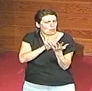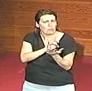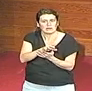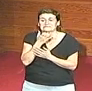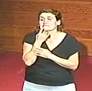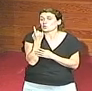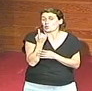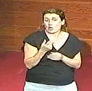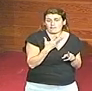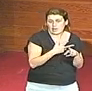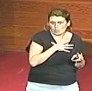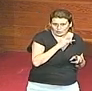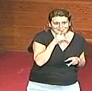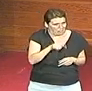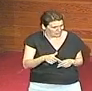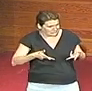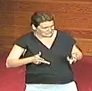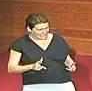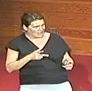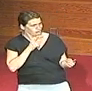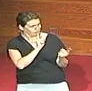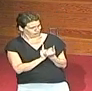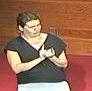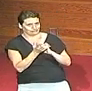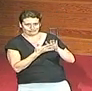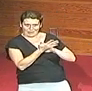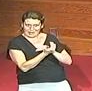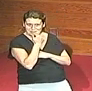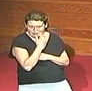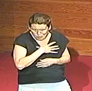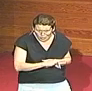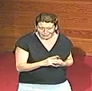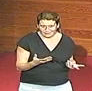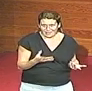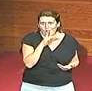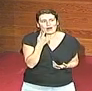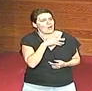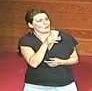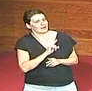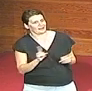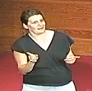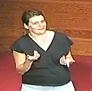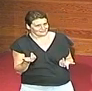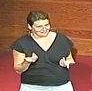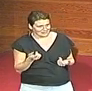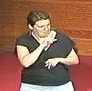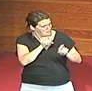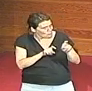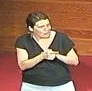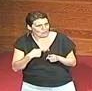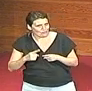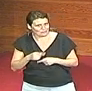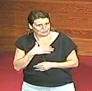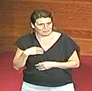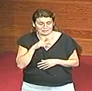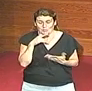ir al bar, también puede sentarse con un periodista, aunque sea en un banco del parque, ¿no? Para poder preguntarle las cosas. Bueno, pues esto para deciros